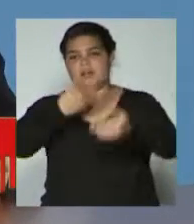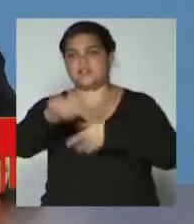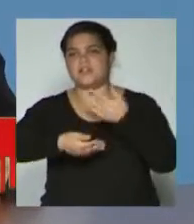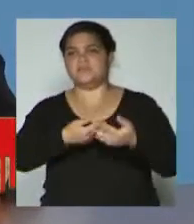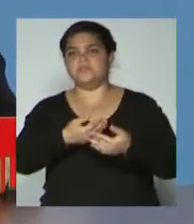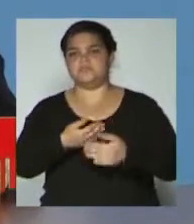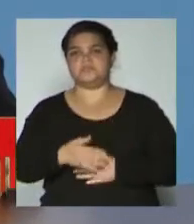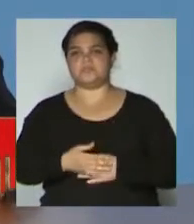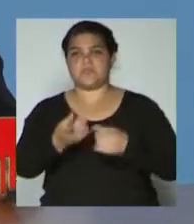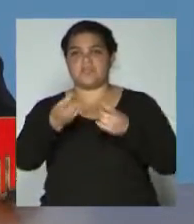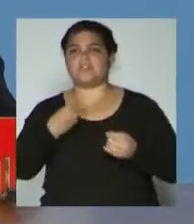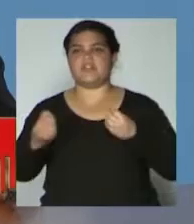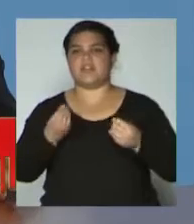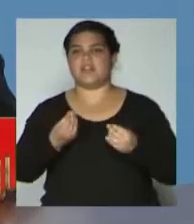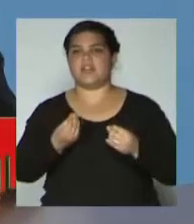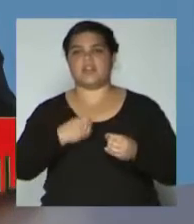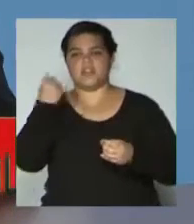necesita tener licencia social.